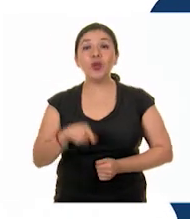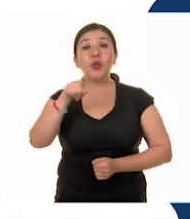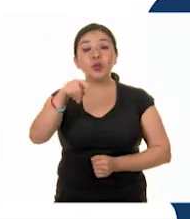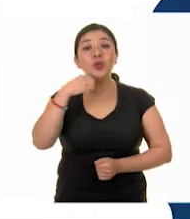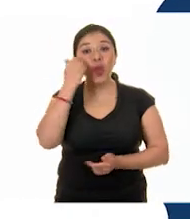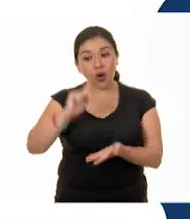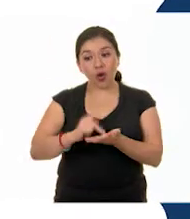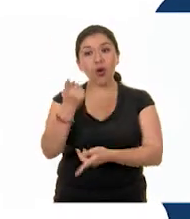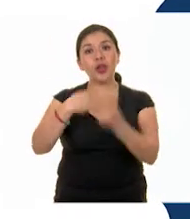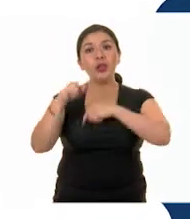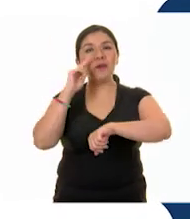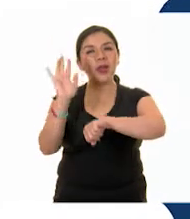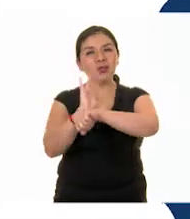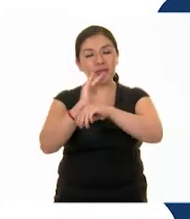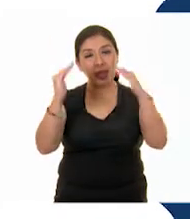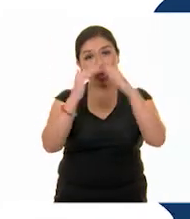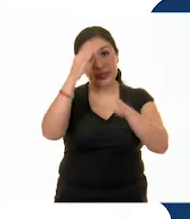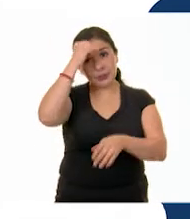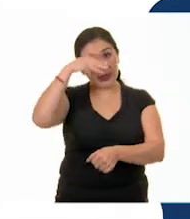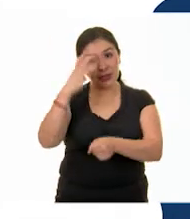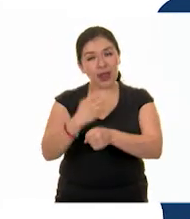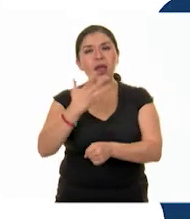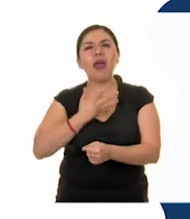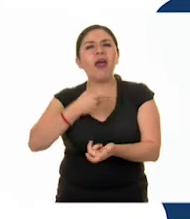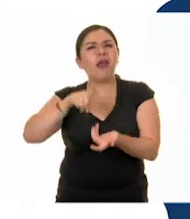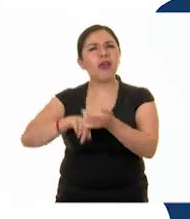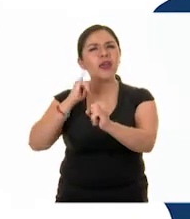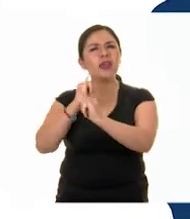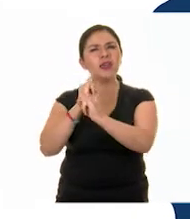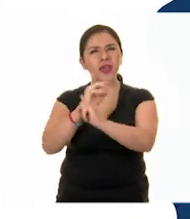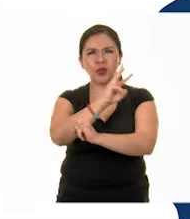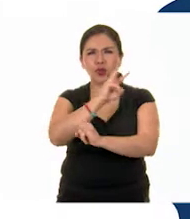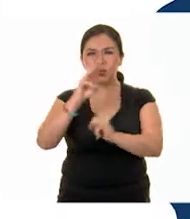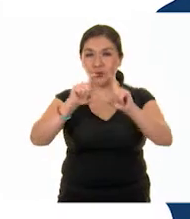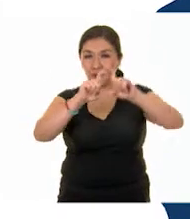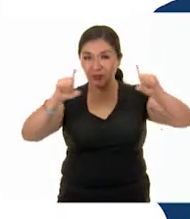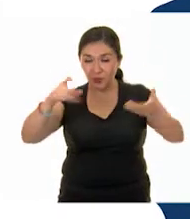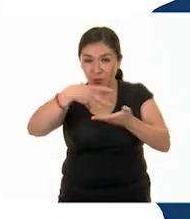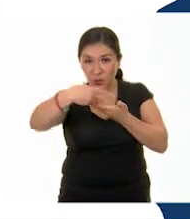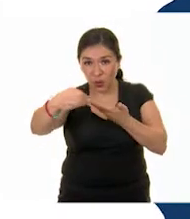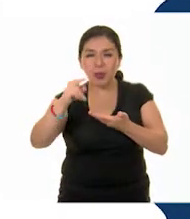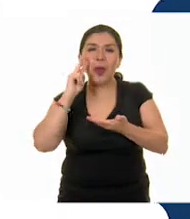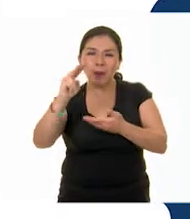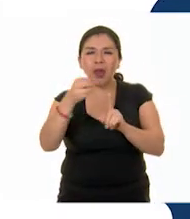Si quieres volver a ver los programas de Aprende en Casa, los puedes encontrar en la siguiente liga: